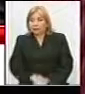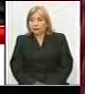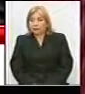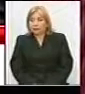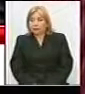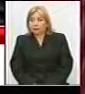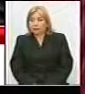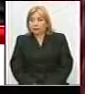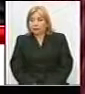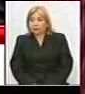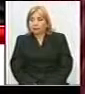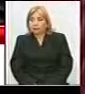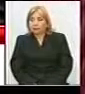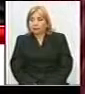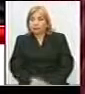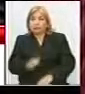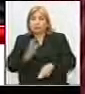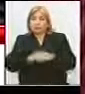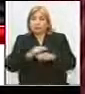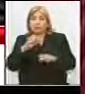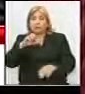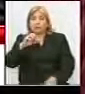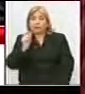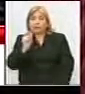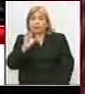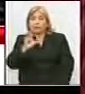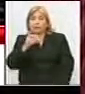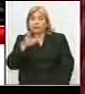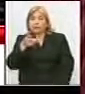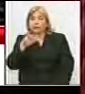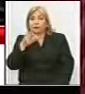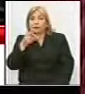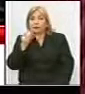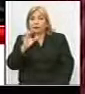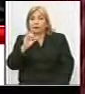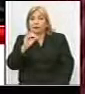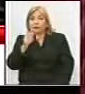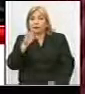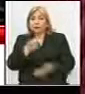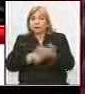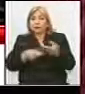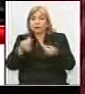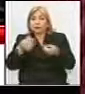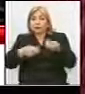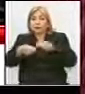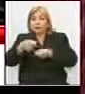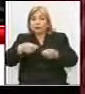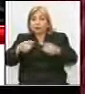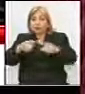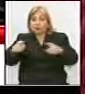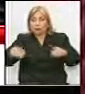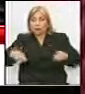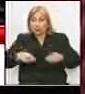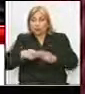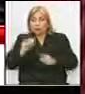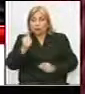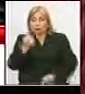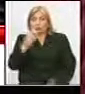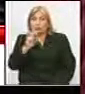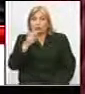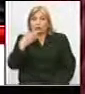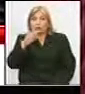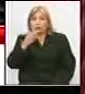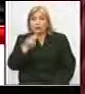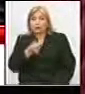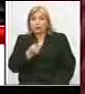ok. Respecto al proyecto Pachacute, ¿qué pasó con el dinero de la venta de los lotes que ascendía a 17 millones de soles